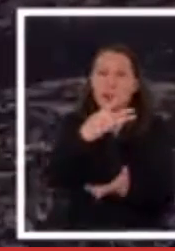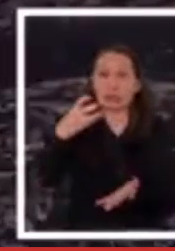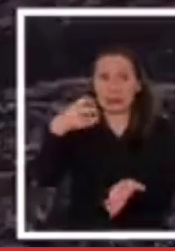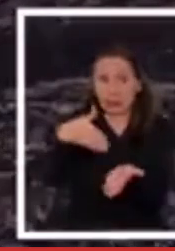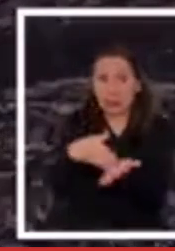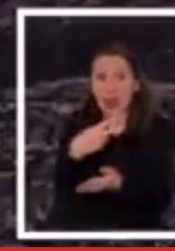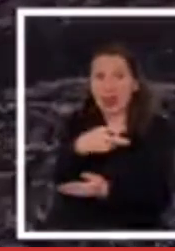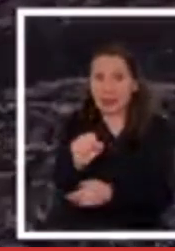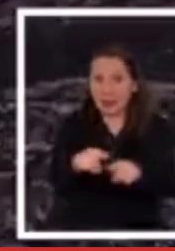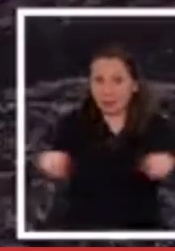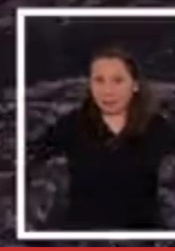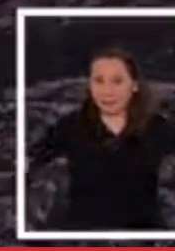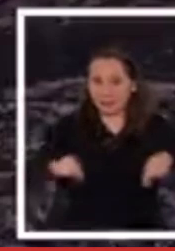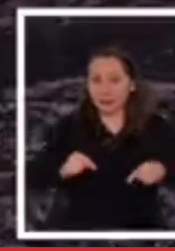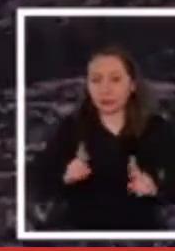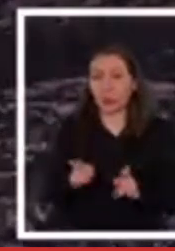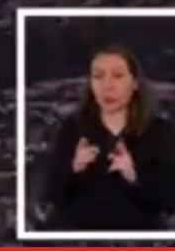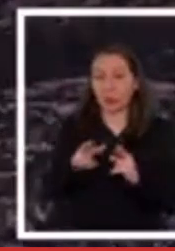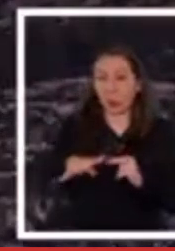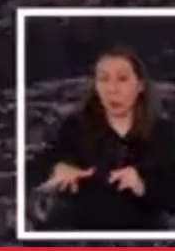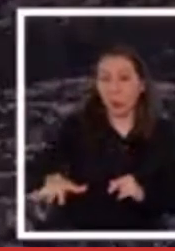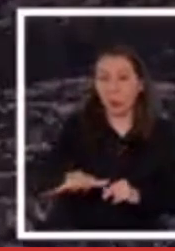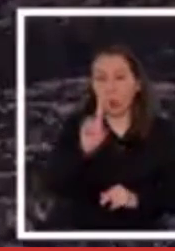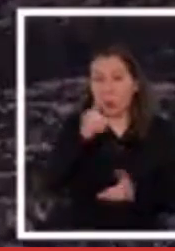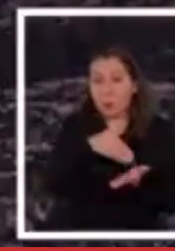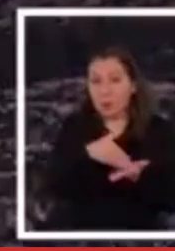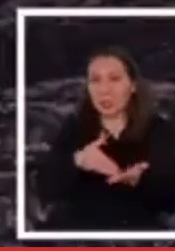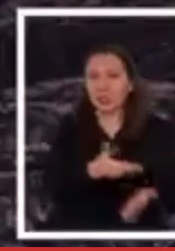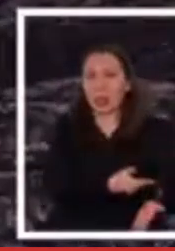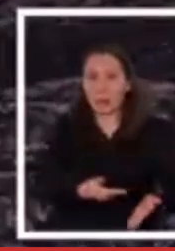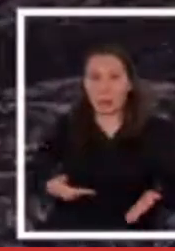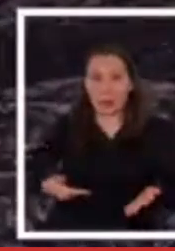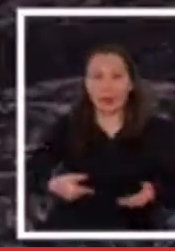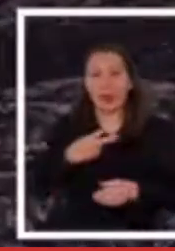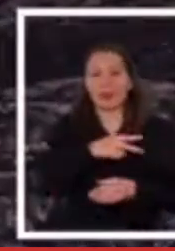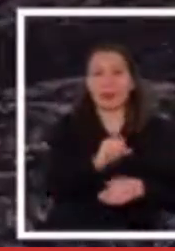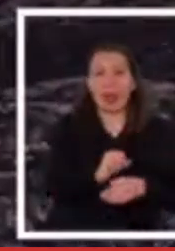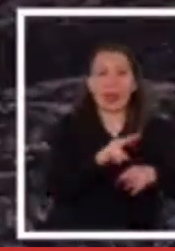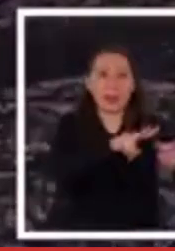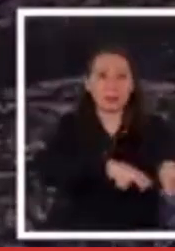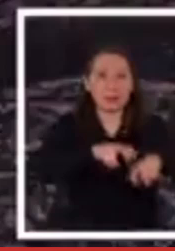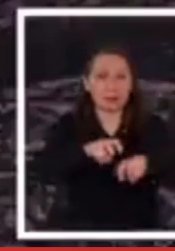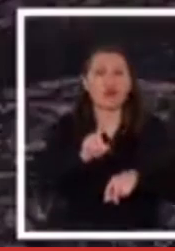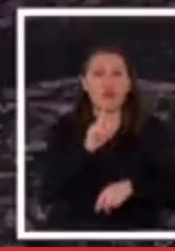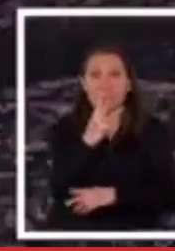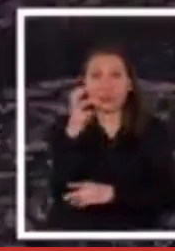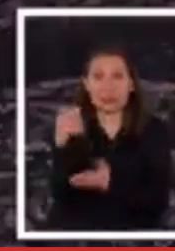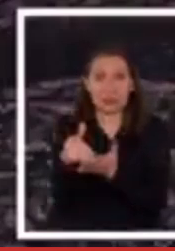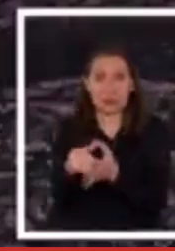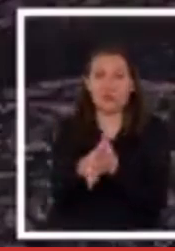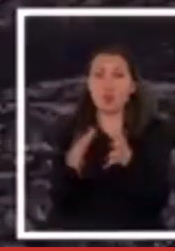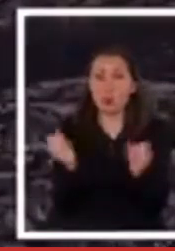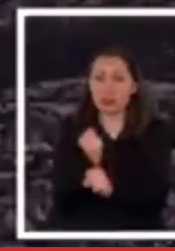mil hectáreas para que ustedes dimensionen ese entorno a un millón y medio la hectáreas agrícola cuando tienes trescientas mil que